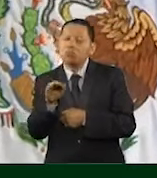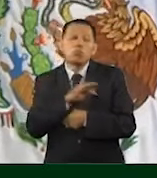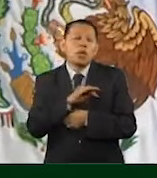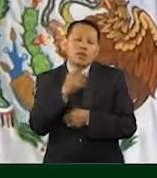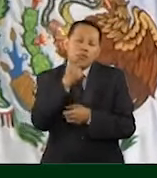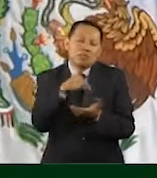tiempo